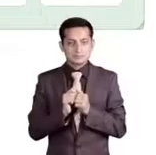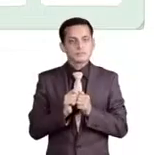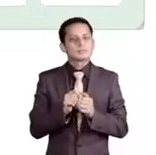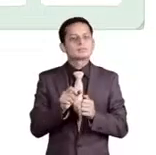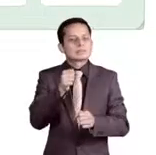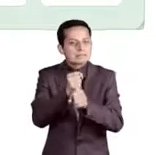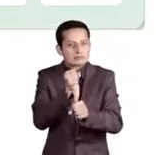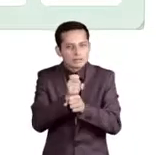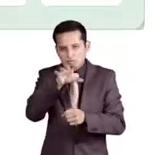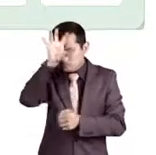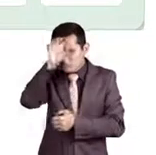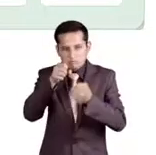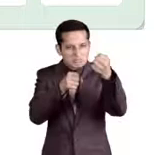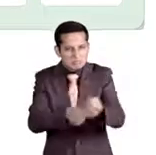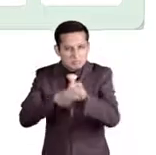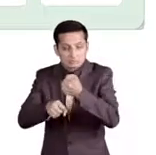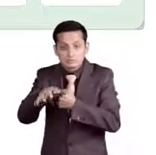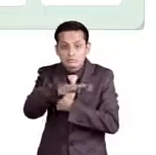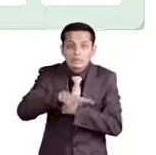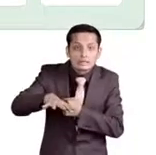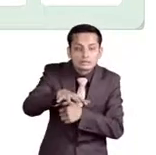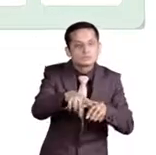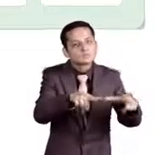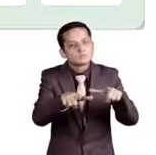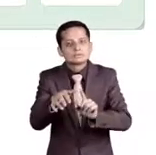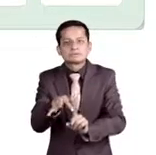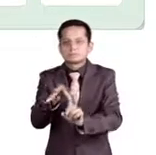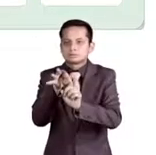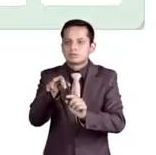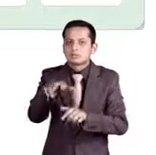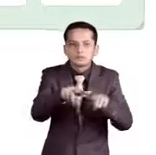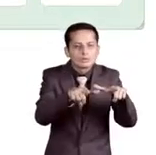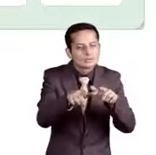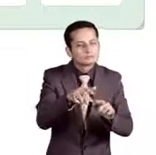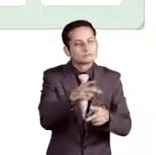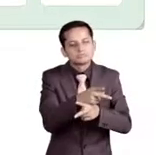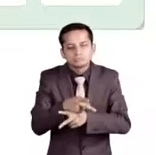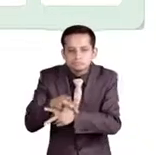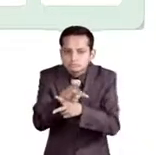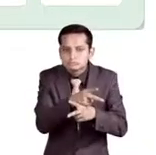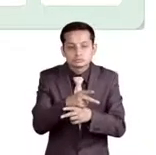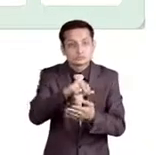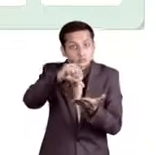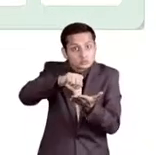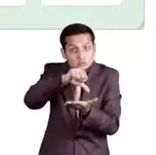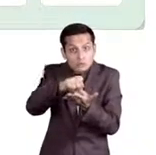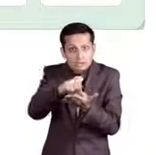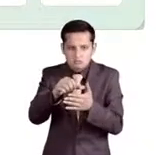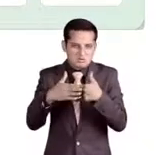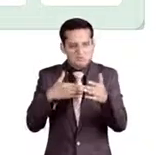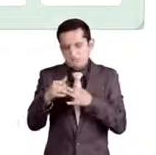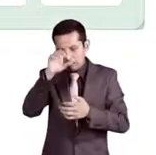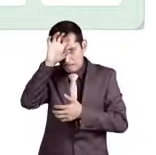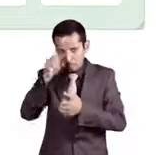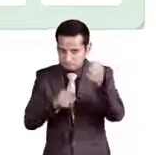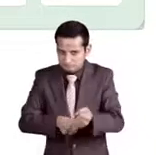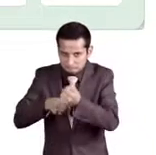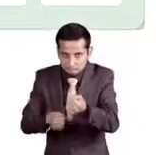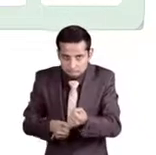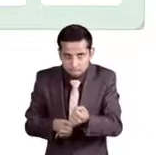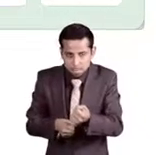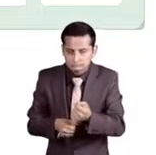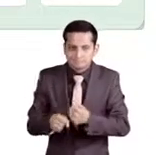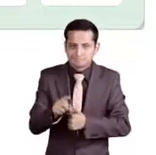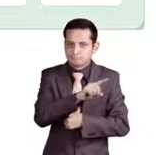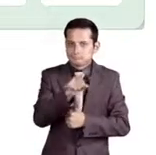5. ¿Está usted de acuerdo con enmendar la Constitución de la República del Ecuador para que se prohíba sin excepción la minería